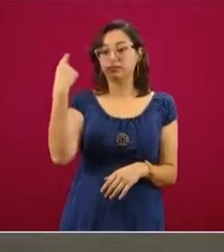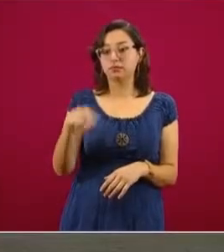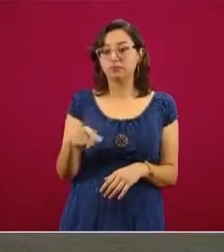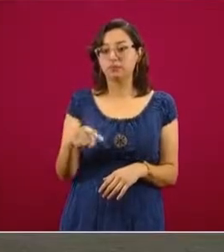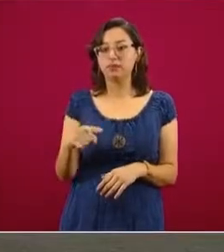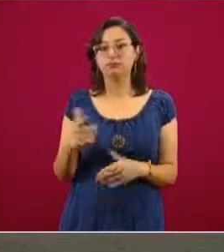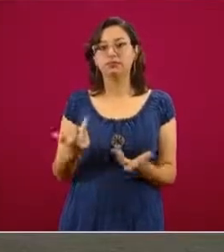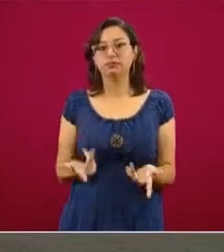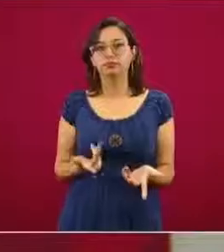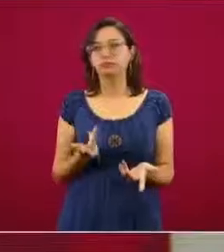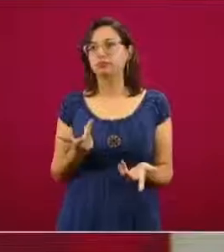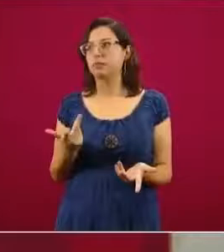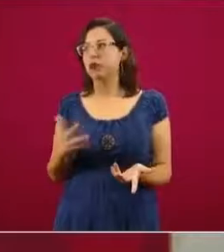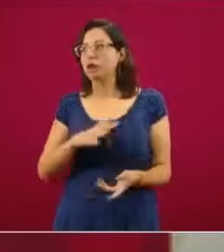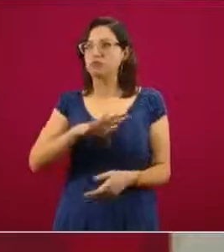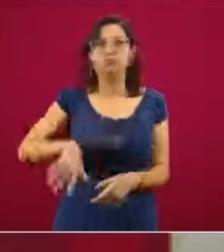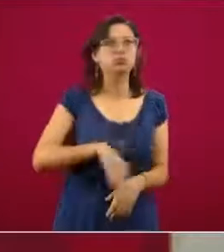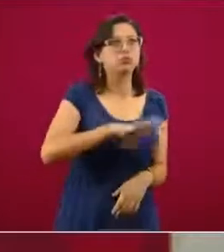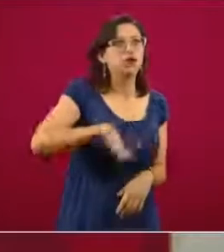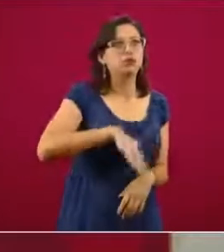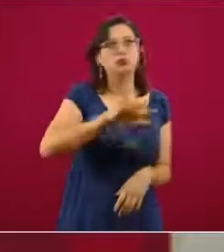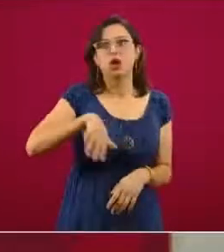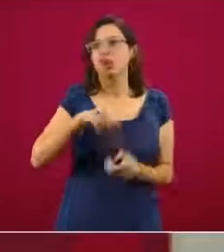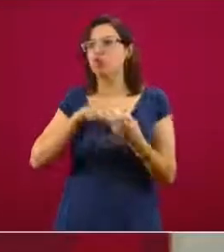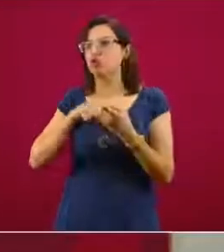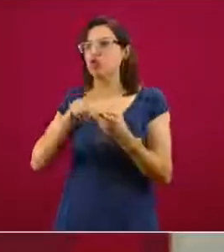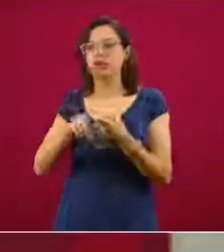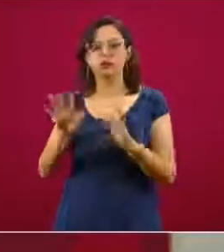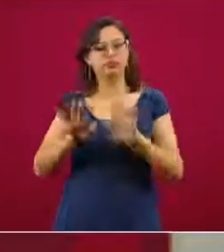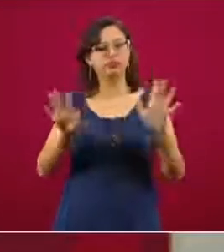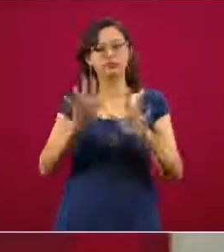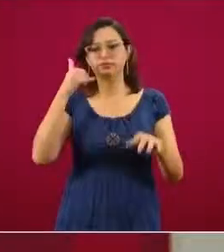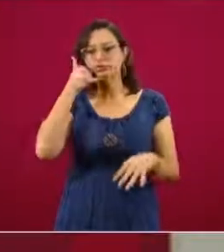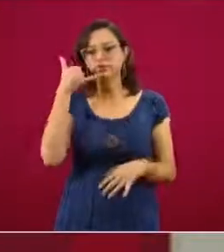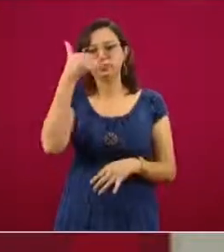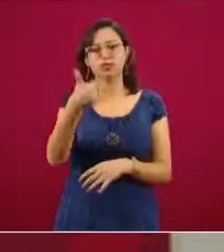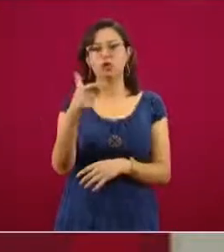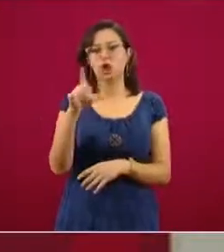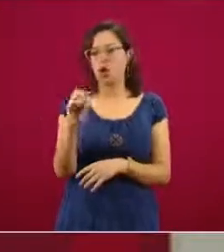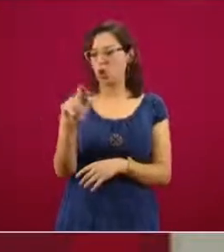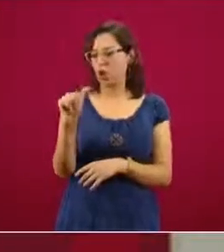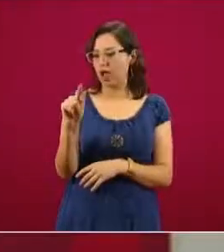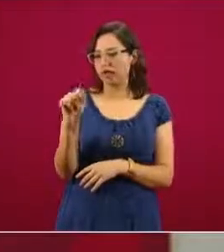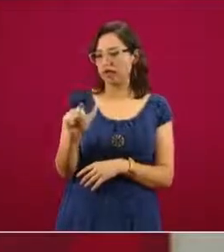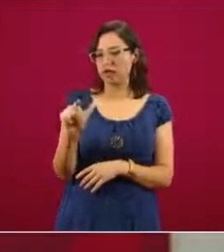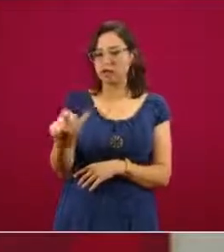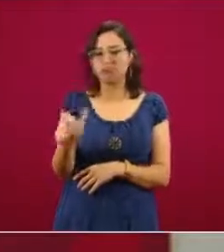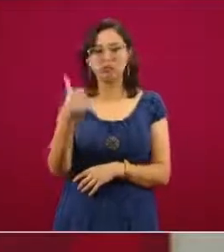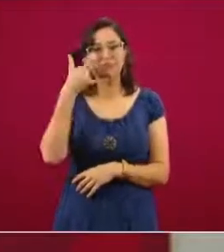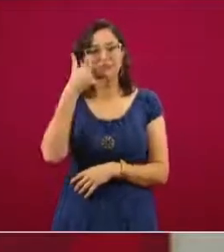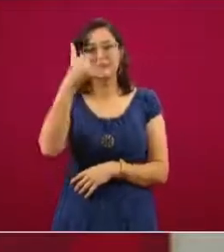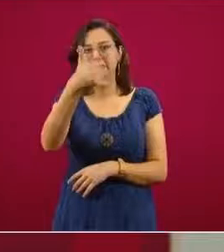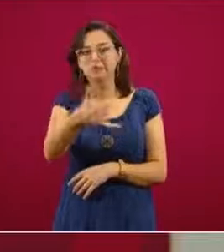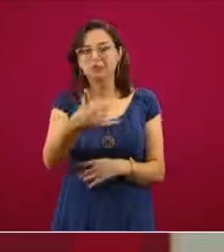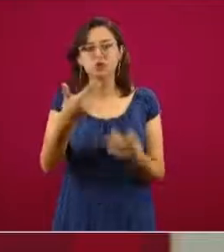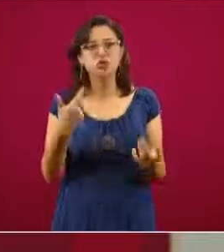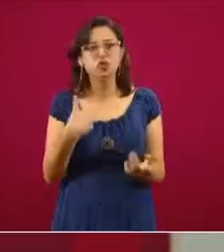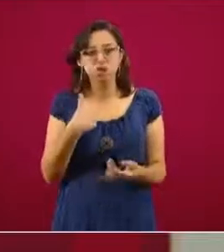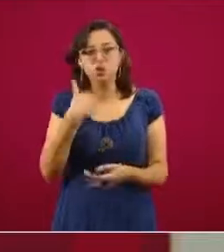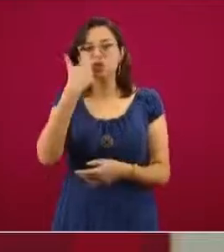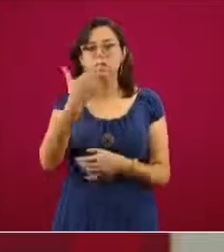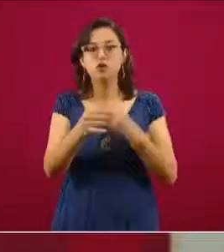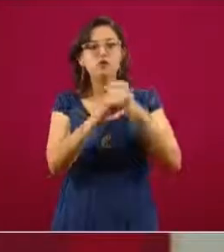el plano dando vueltas por todos lados, sino que en el teléfono con Locatel dicen